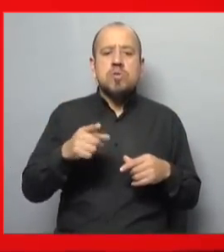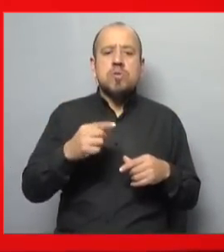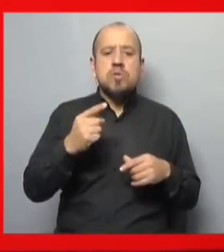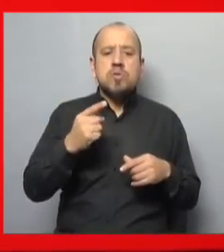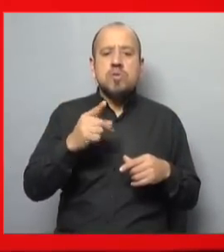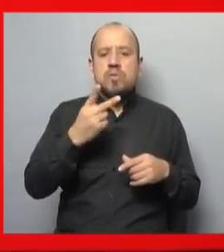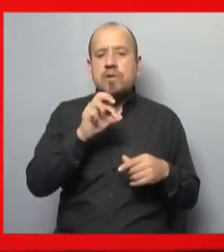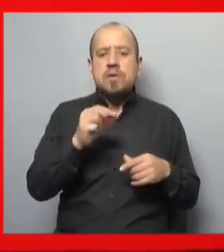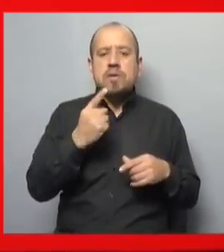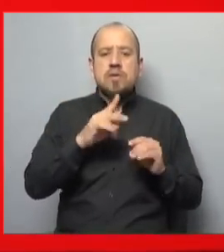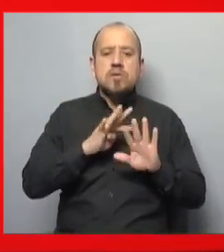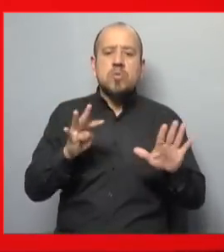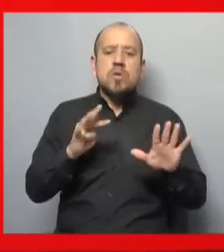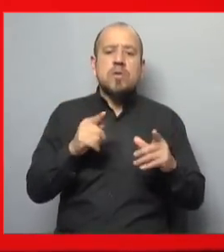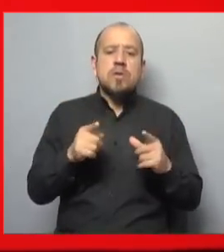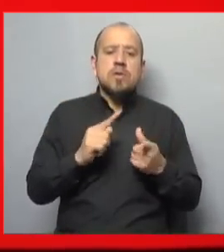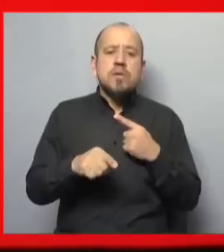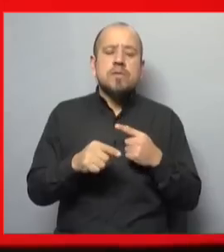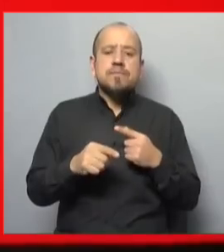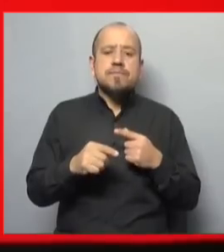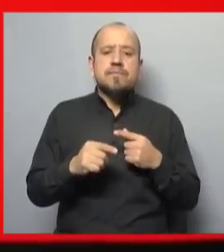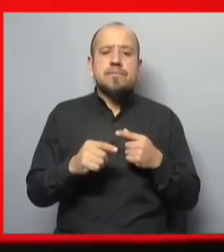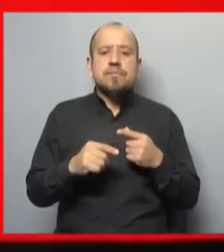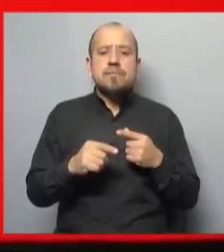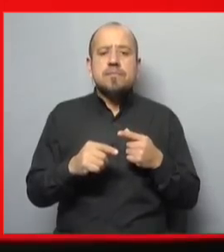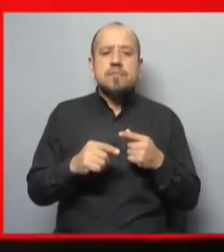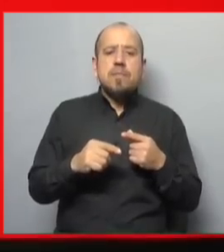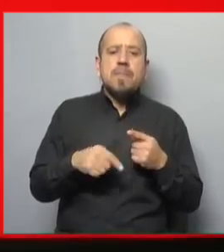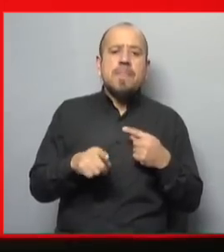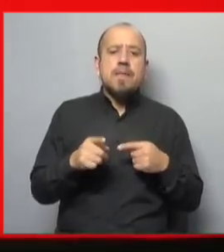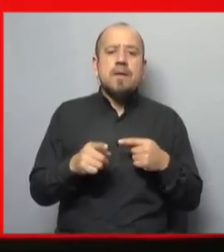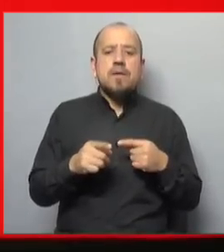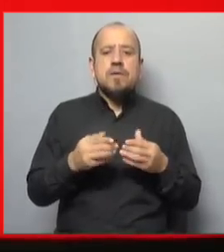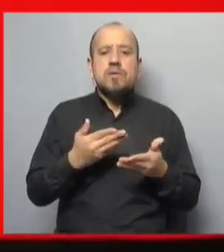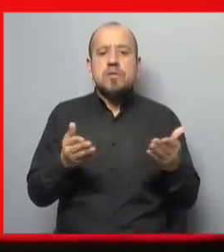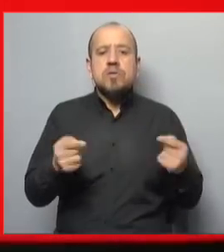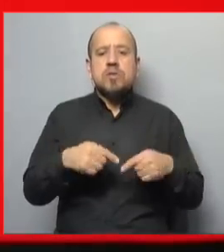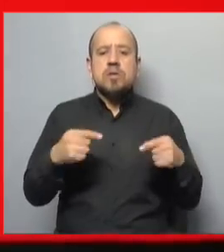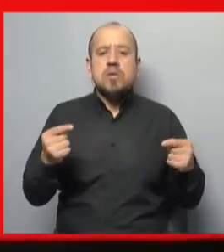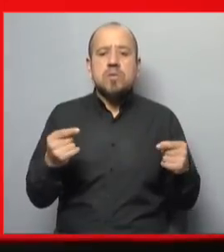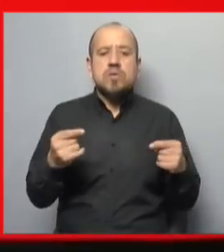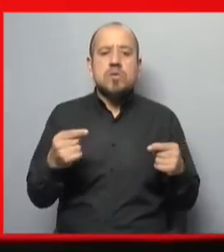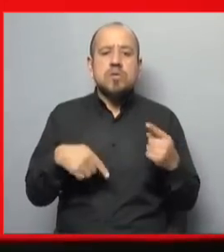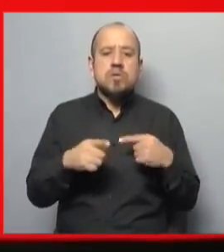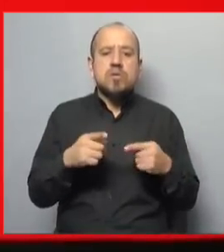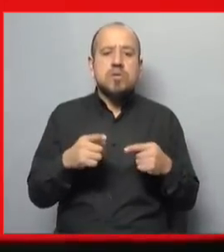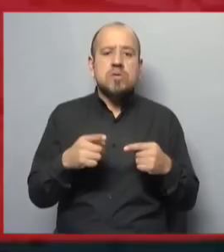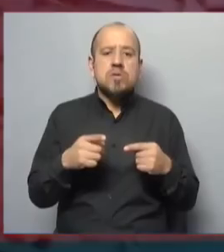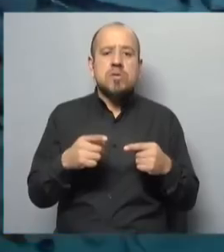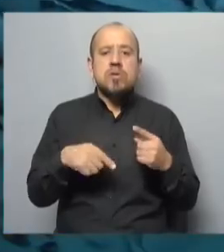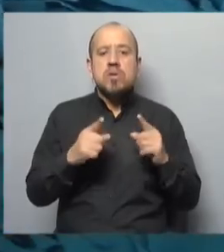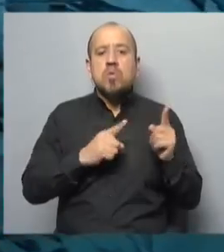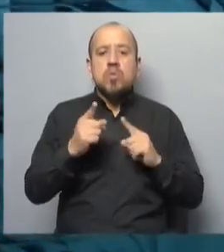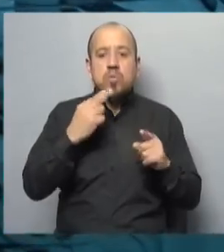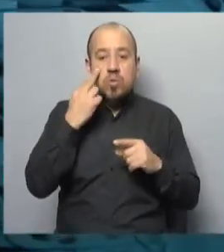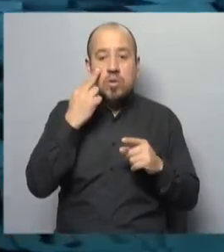los de peñoles fue la verdad me llamó la atención yo no sabía que tenía tantas tantas cosas con algunas dificultades con algunos problemas pero